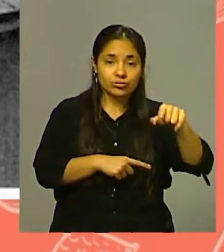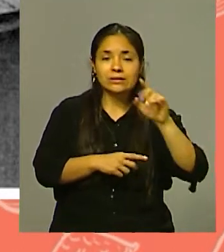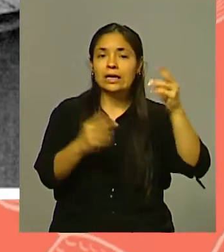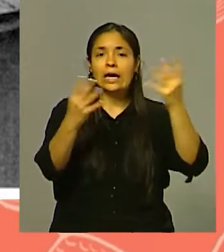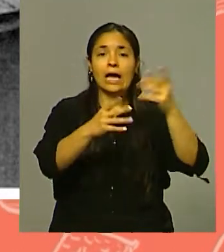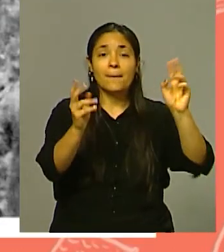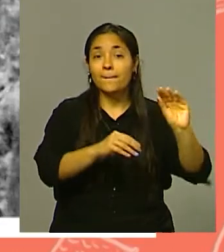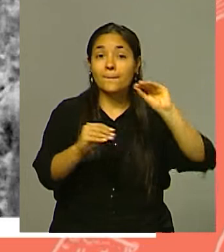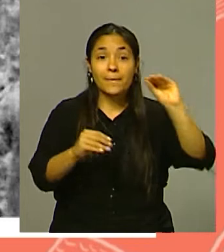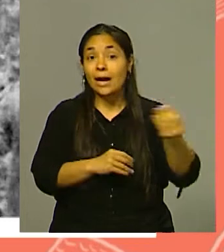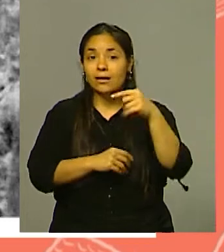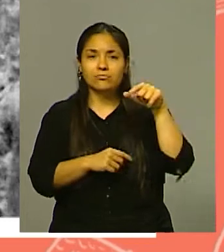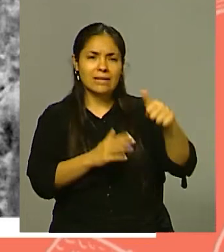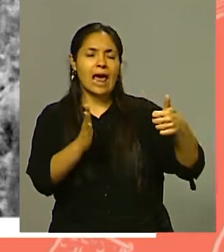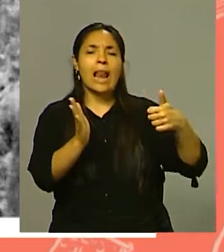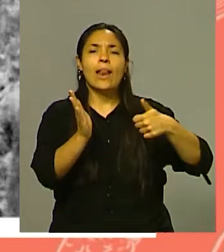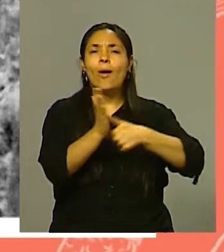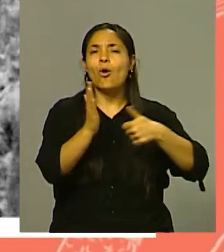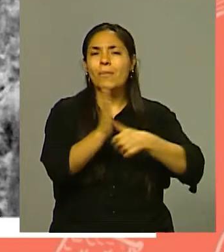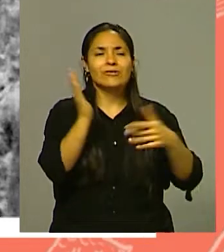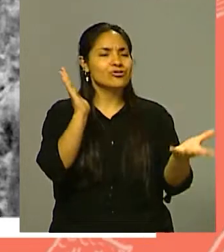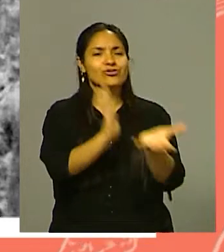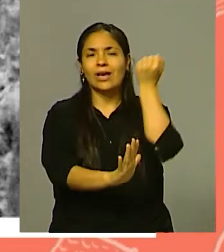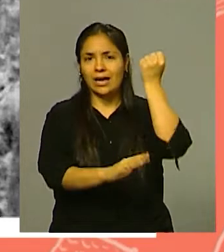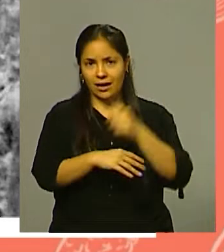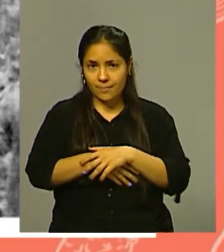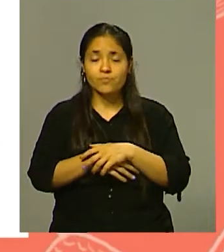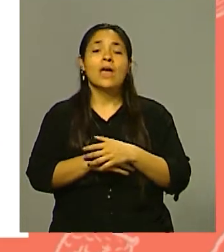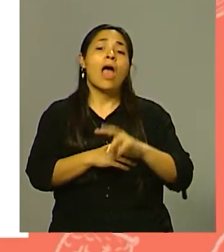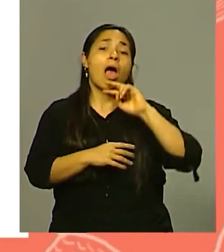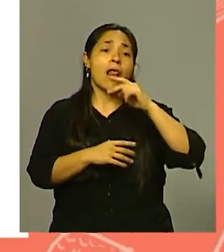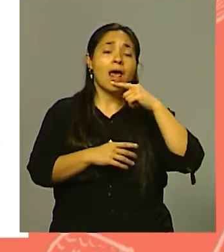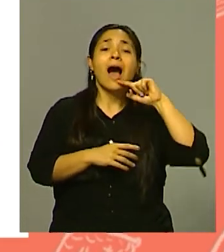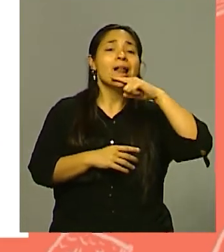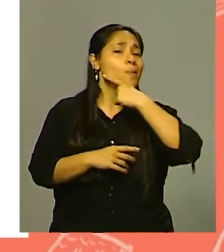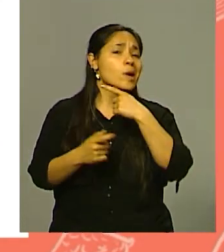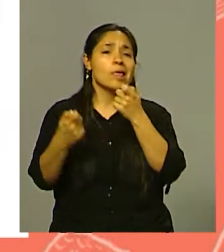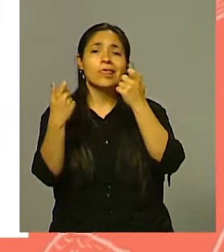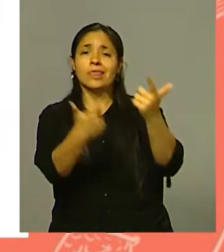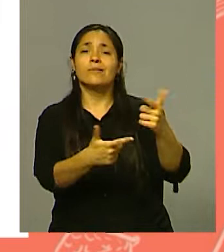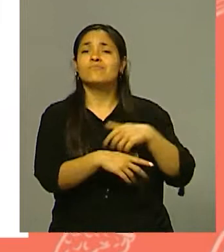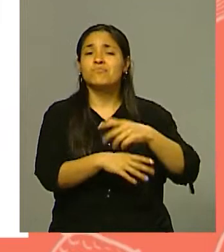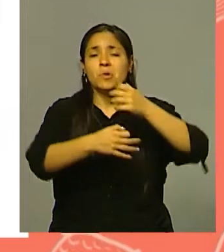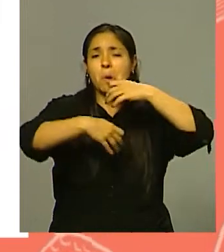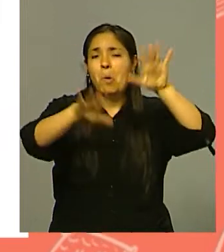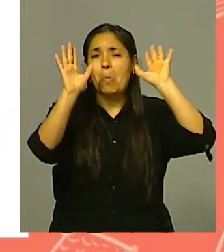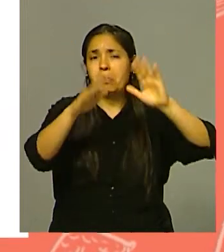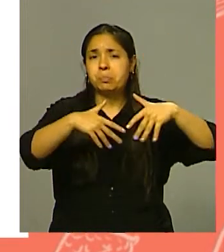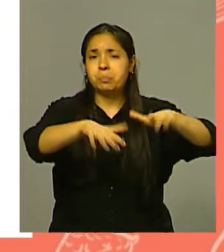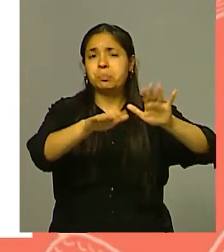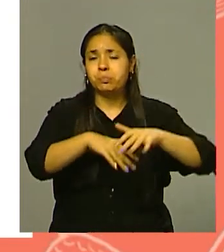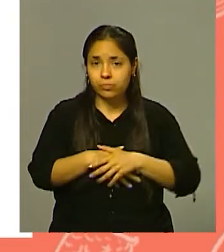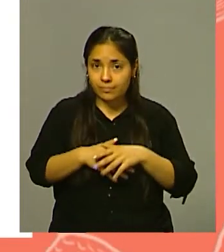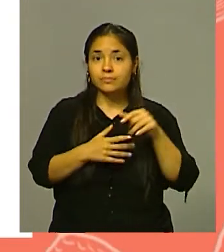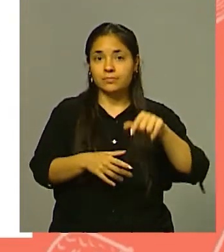y les dijo a los alemanes que hicieran con ellos lo que quisieran. En ese momento los